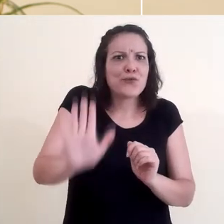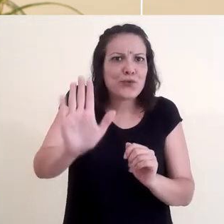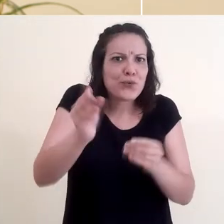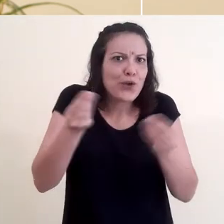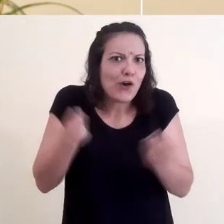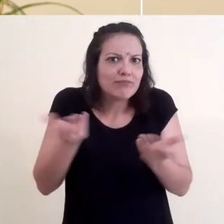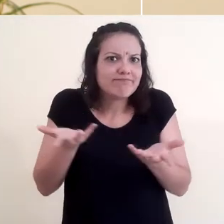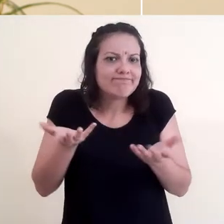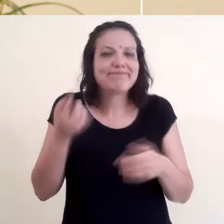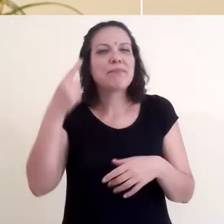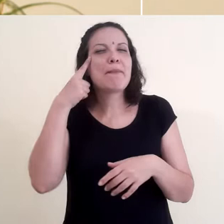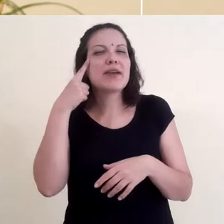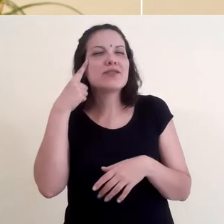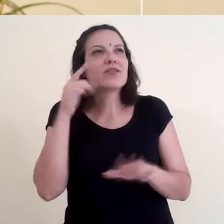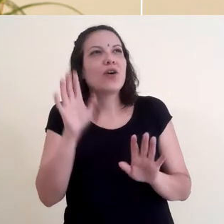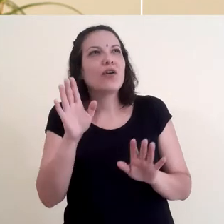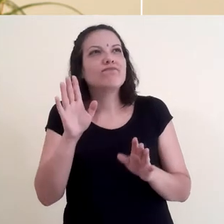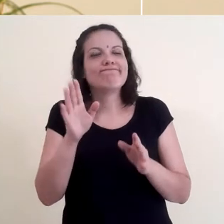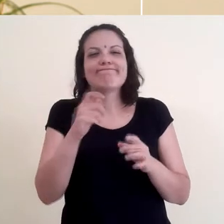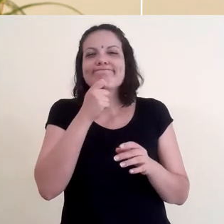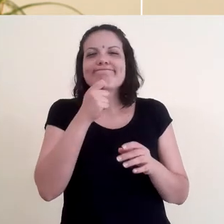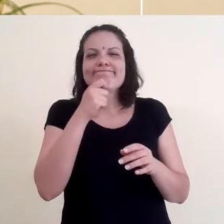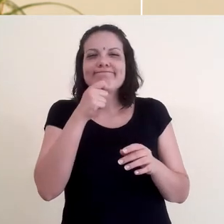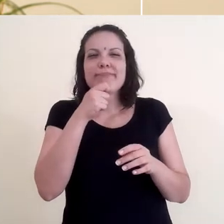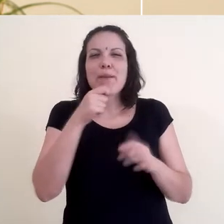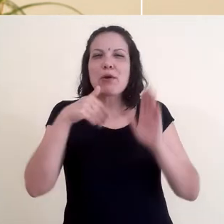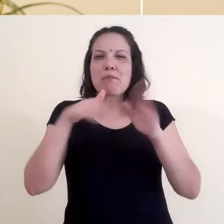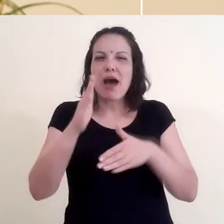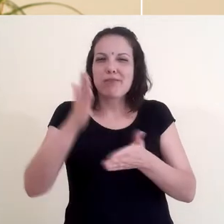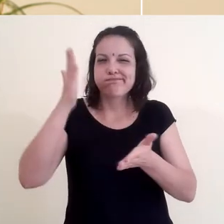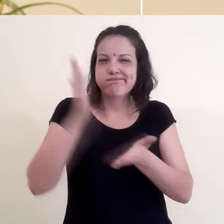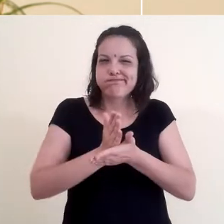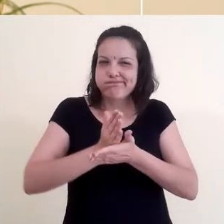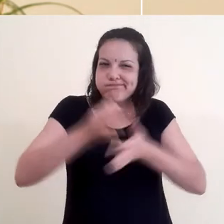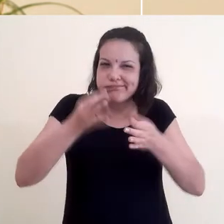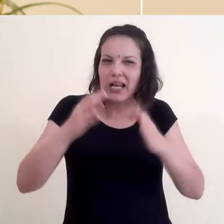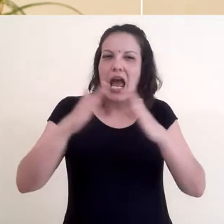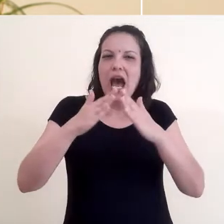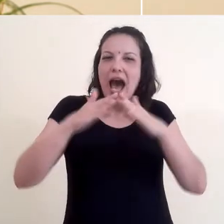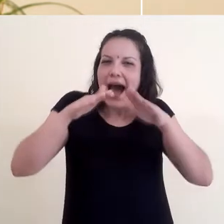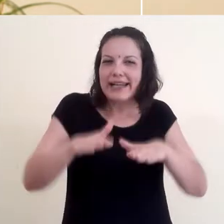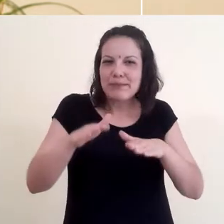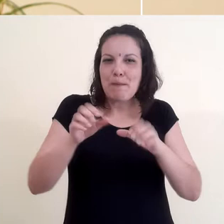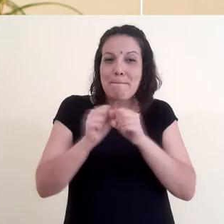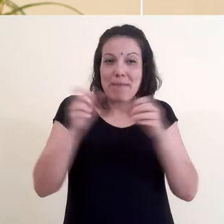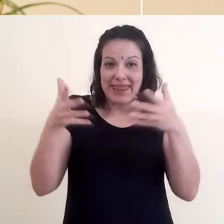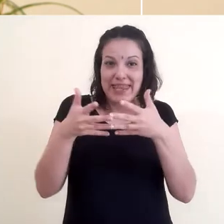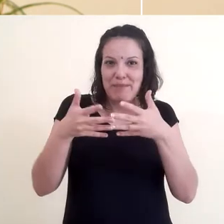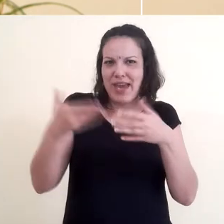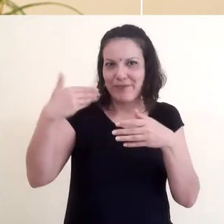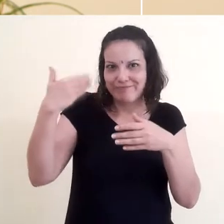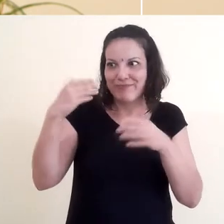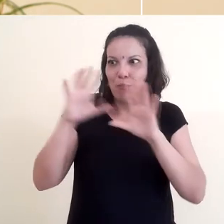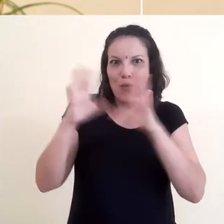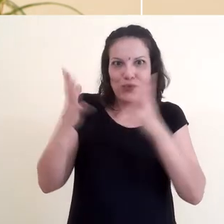Pienso en la situación más estricta de lo que fue los aislamientos y la pandemia, en cómo se ha comportado a nivel